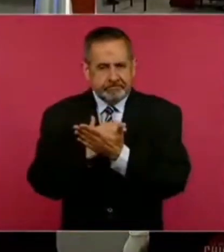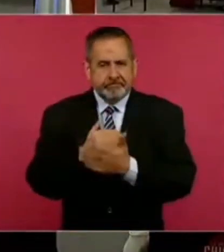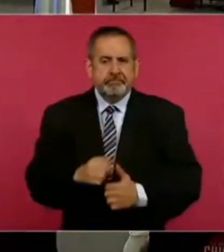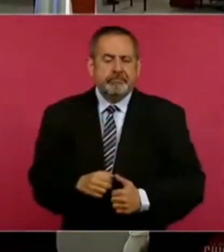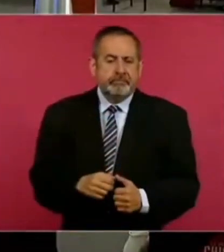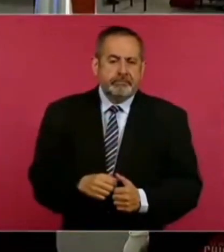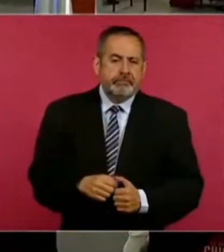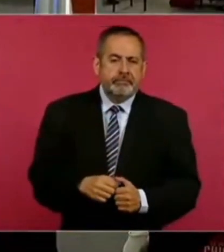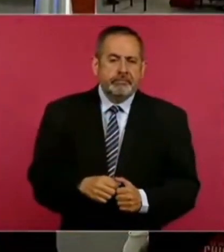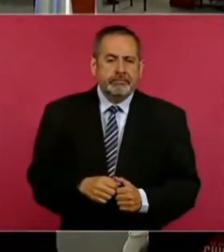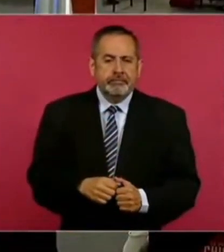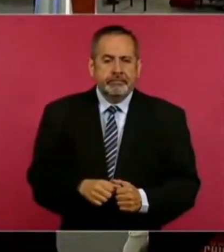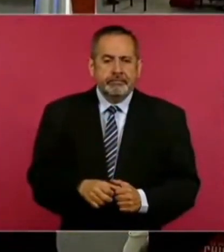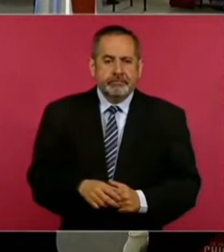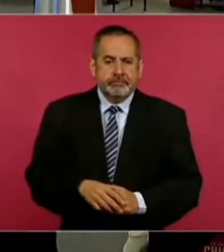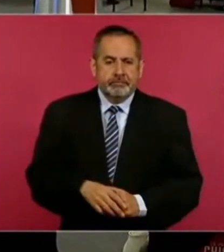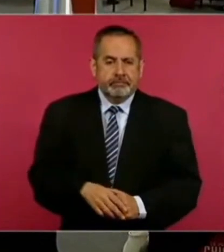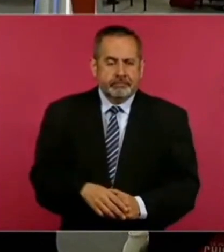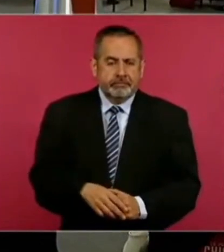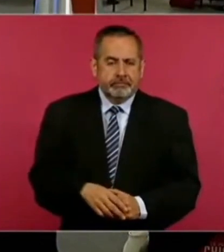la inflación.